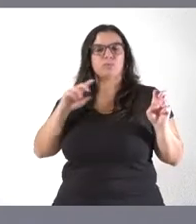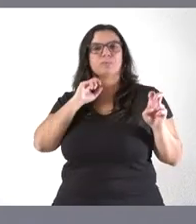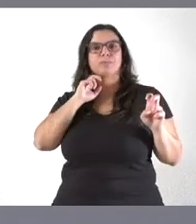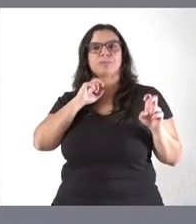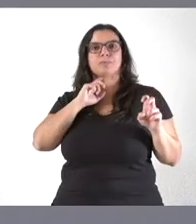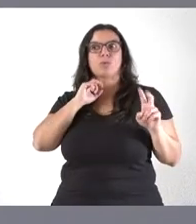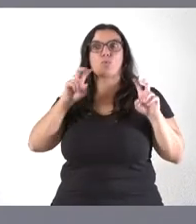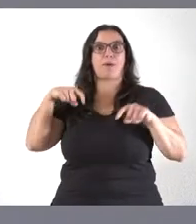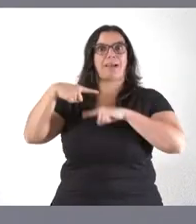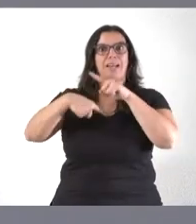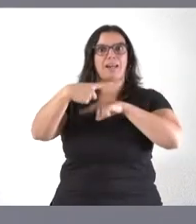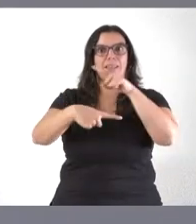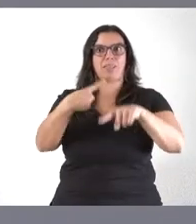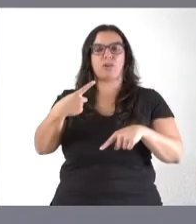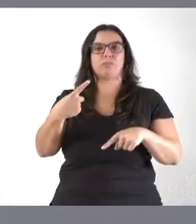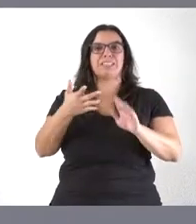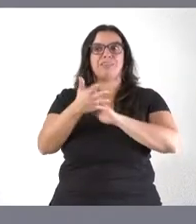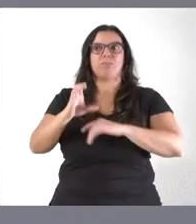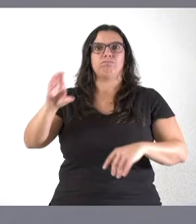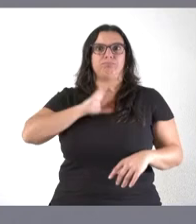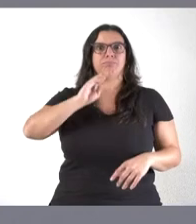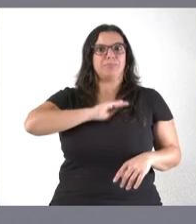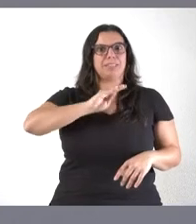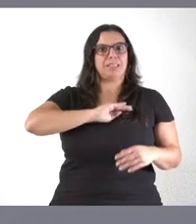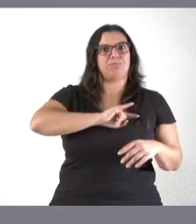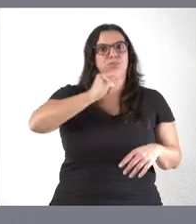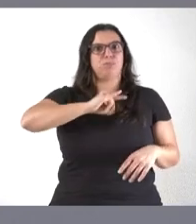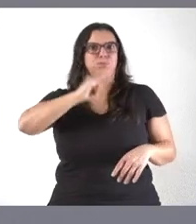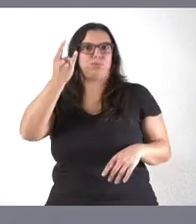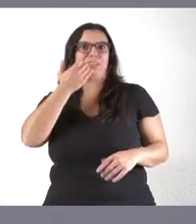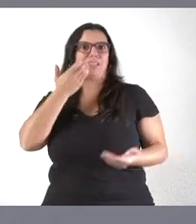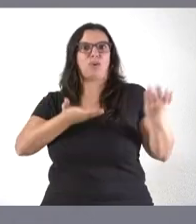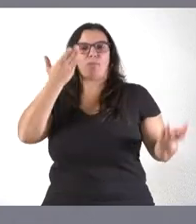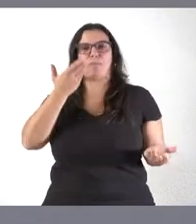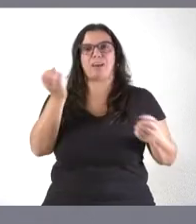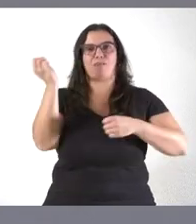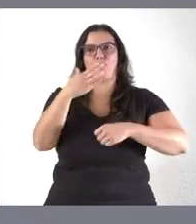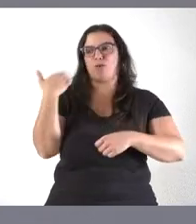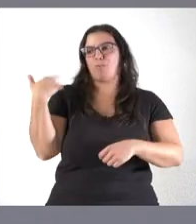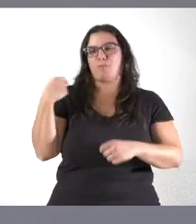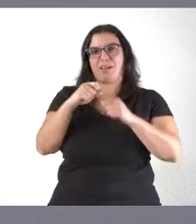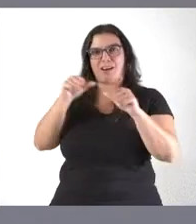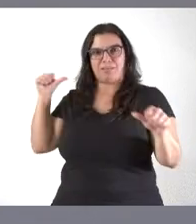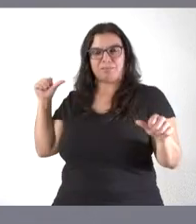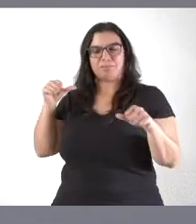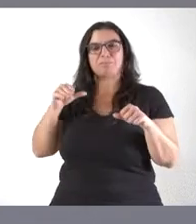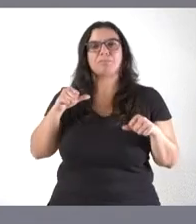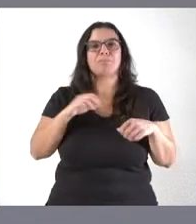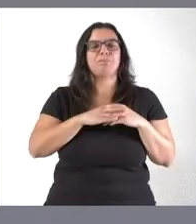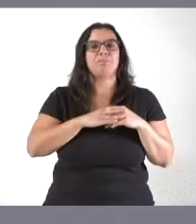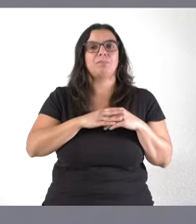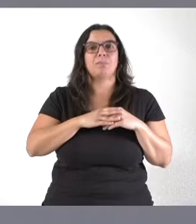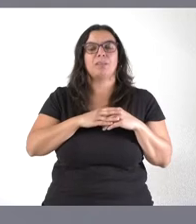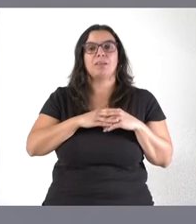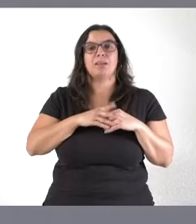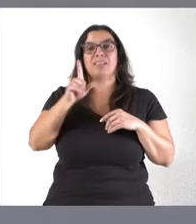europeos de la nueva generación que nos hace multiplicar las cantidades percibidas de estos fondos respecto de años anteriores Incluso el crecimiento